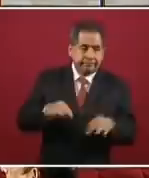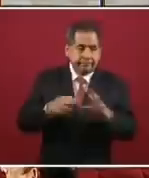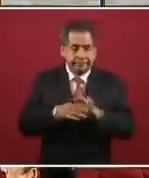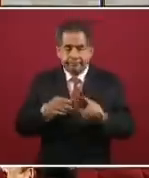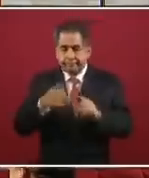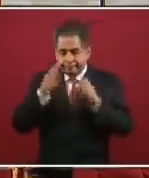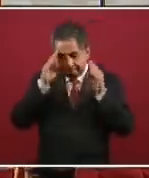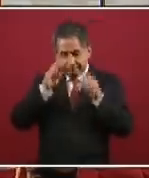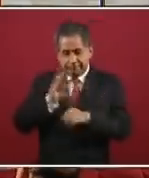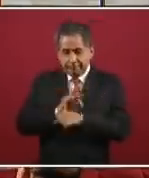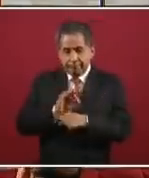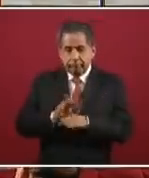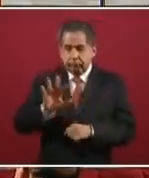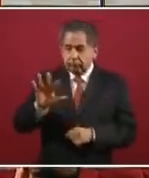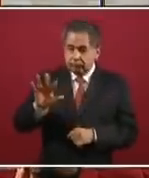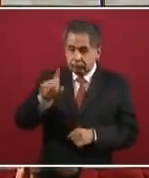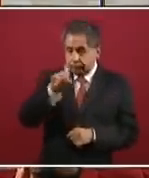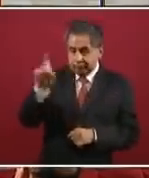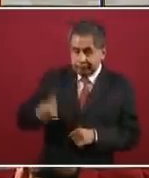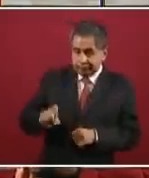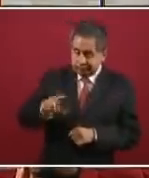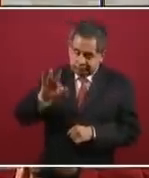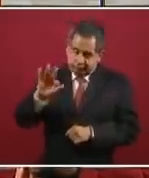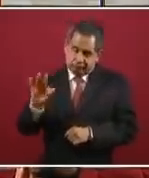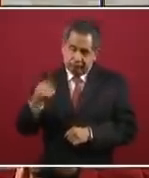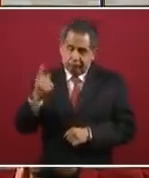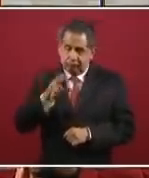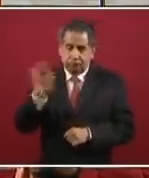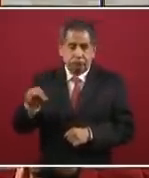Texas, 41%.